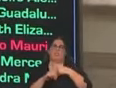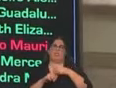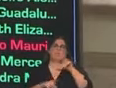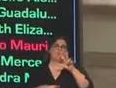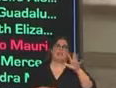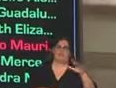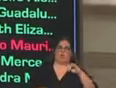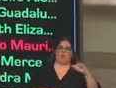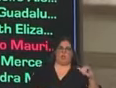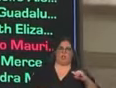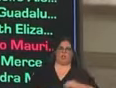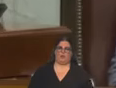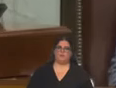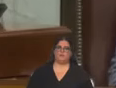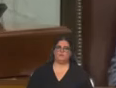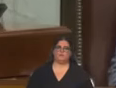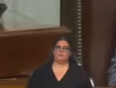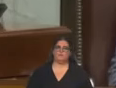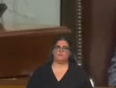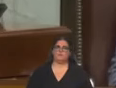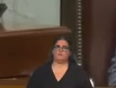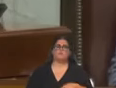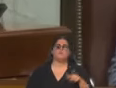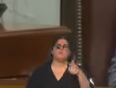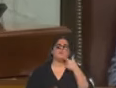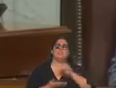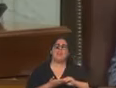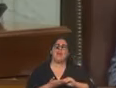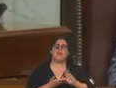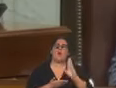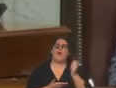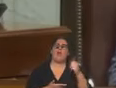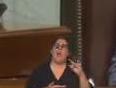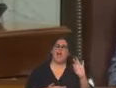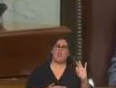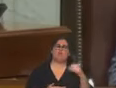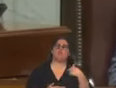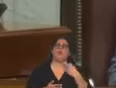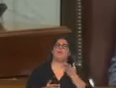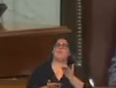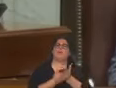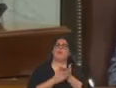senador agano pido cambio porque me cargó